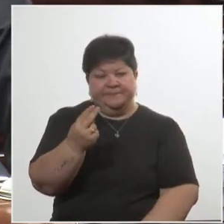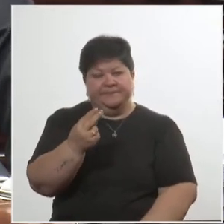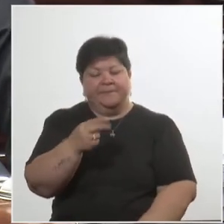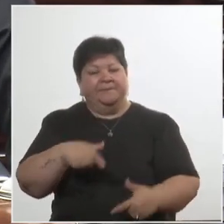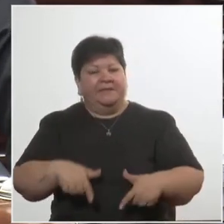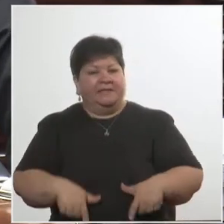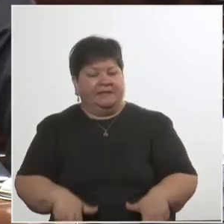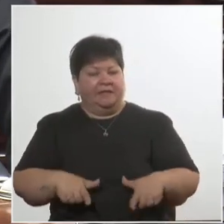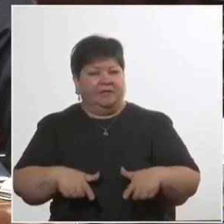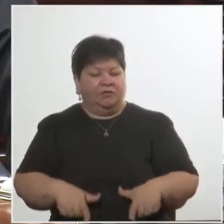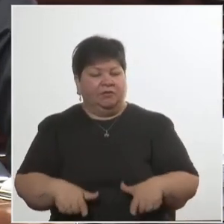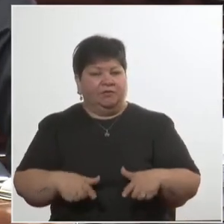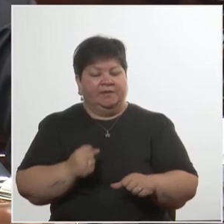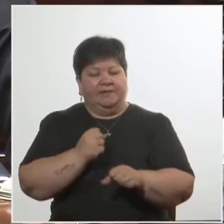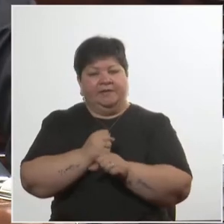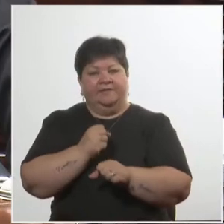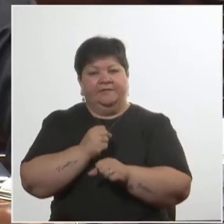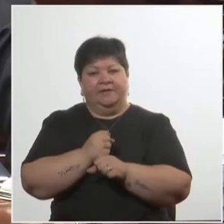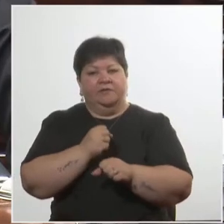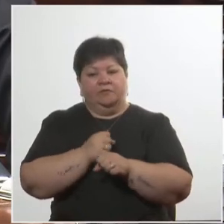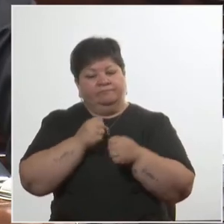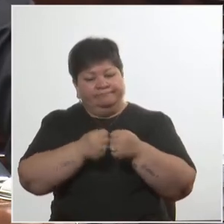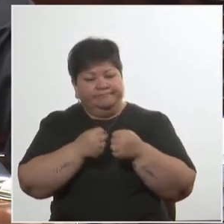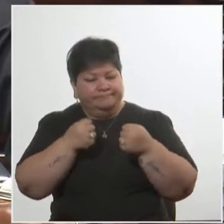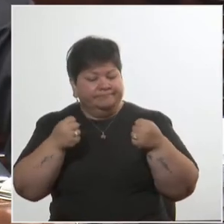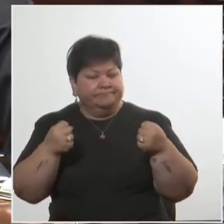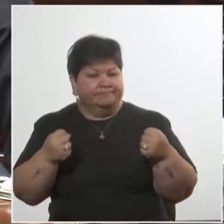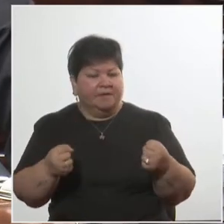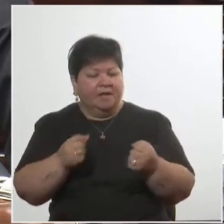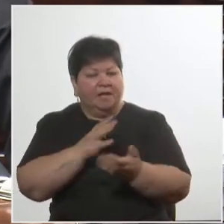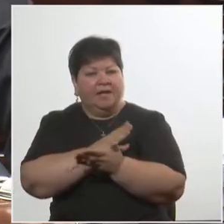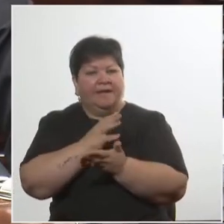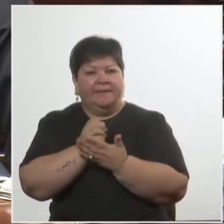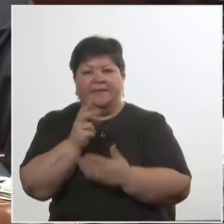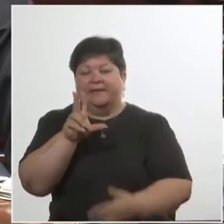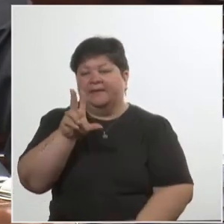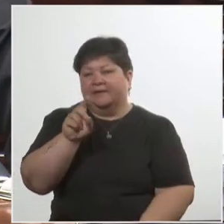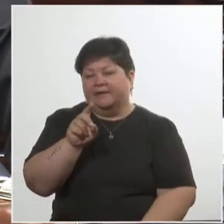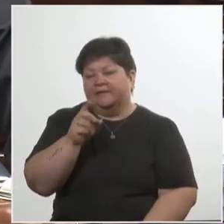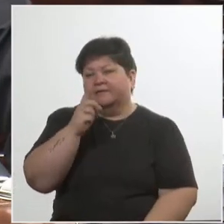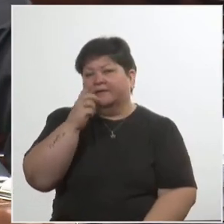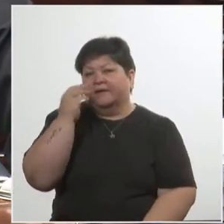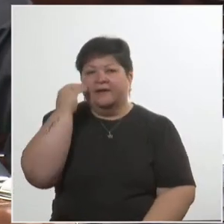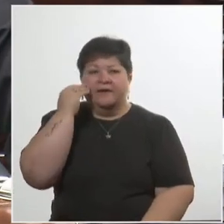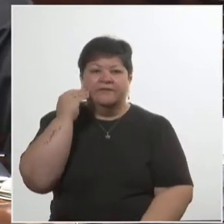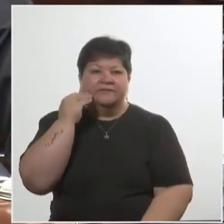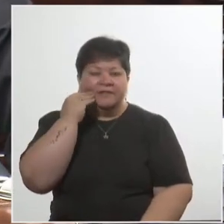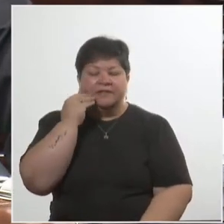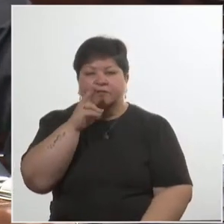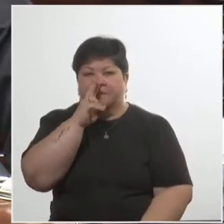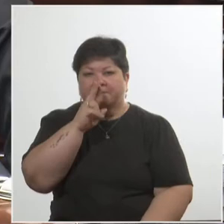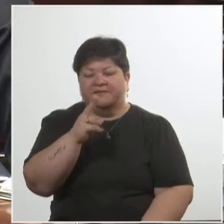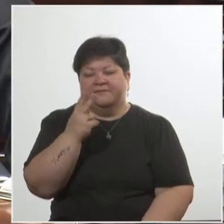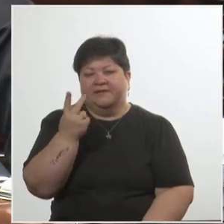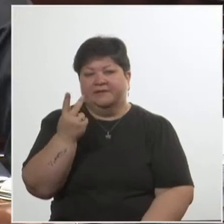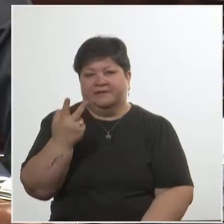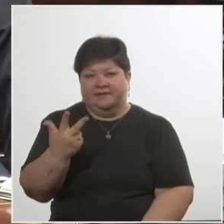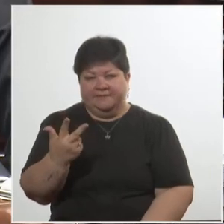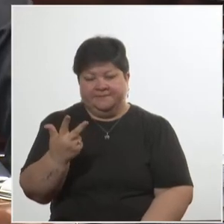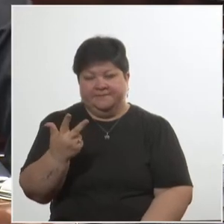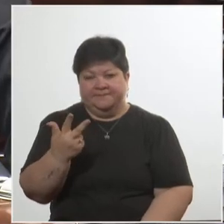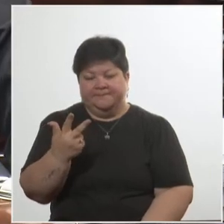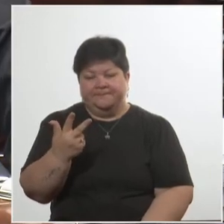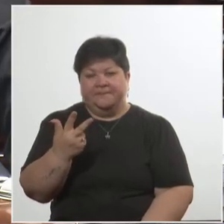extender por razones de interés general hasta el 30 de abril del próximo año el año 2023 el subsidio